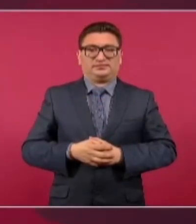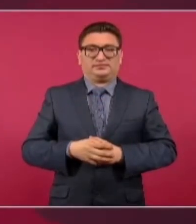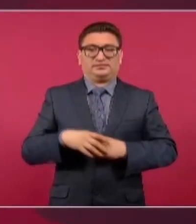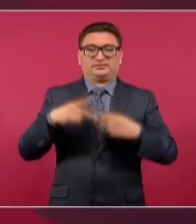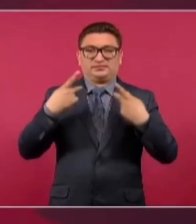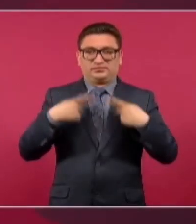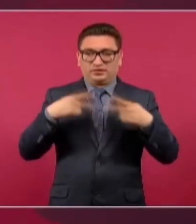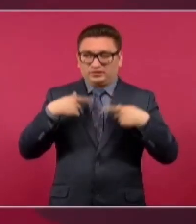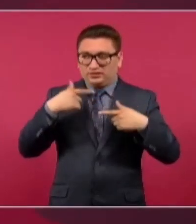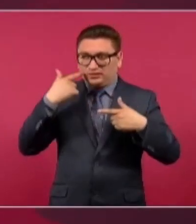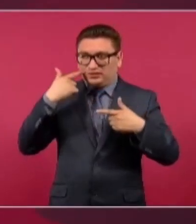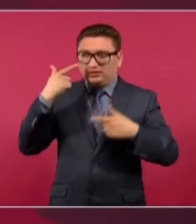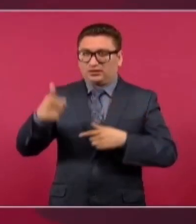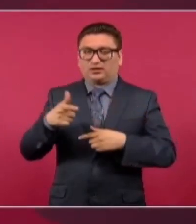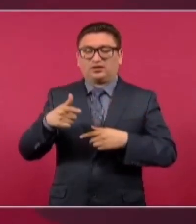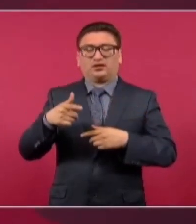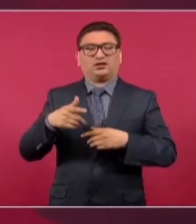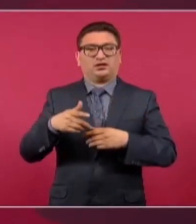asumiendo